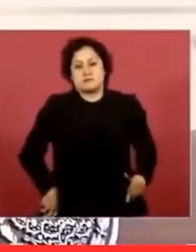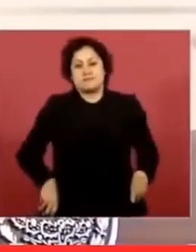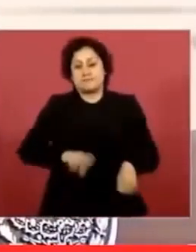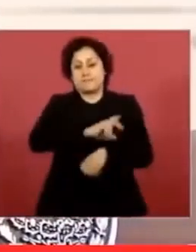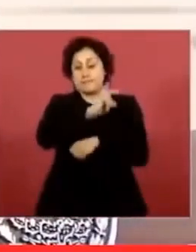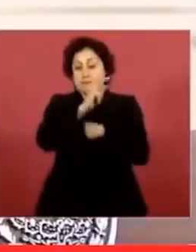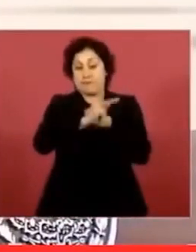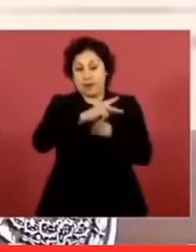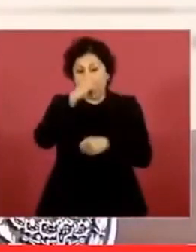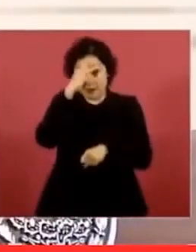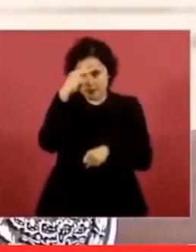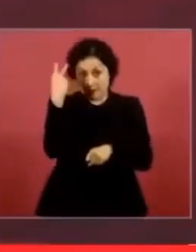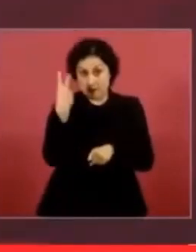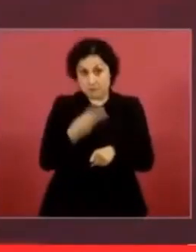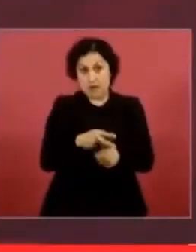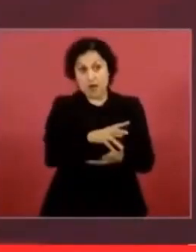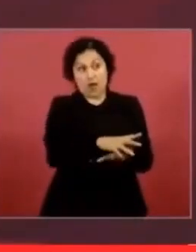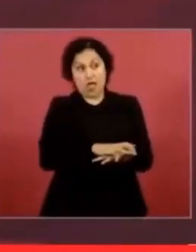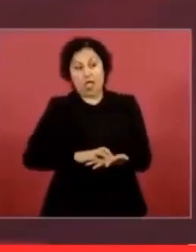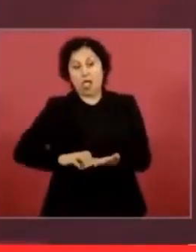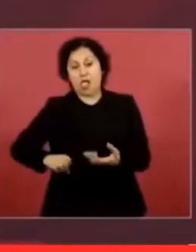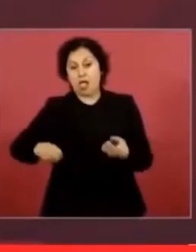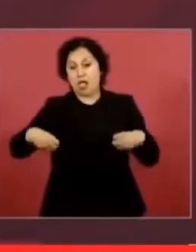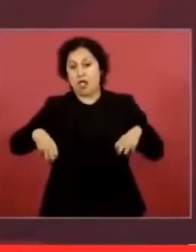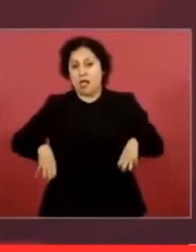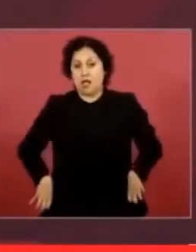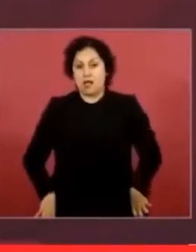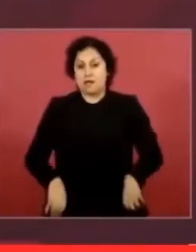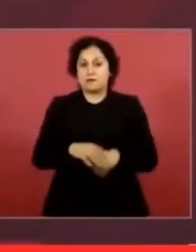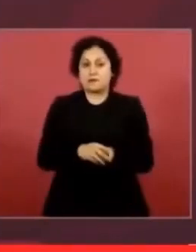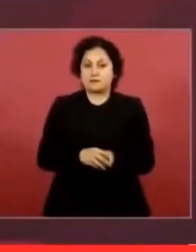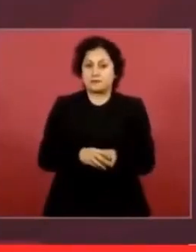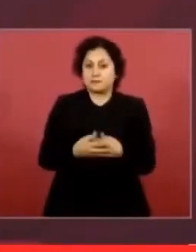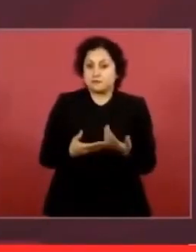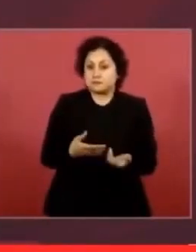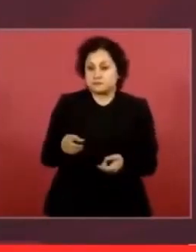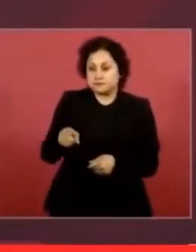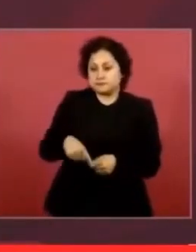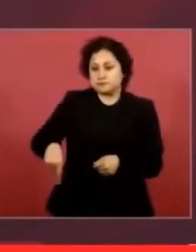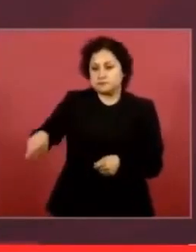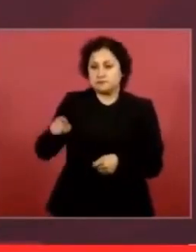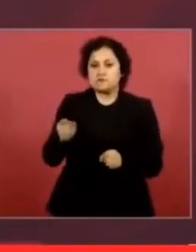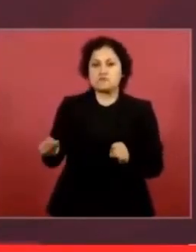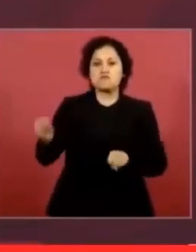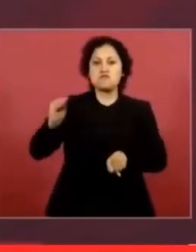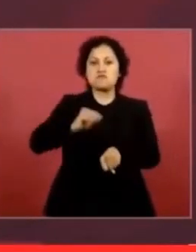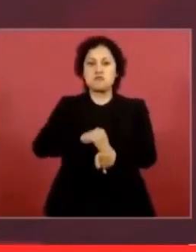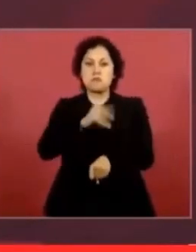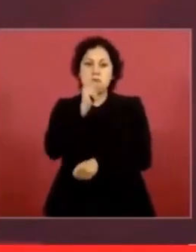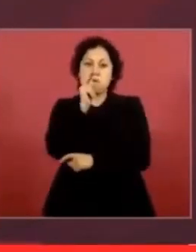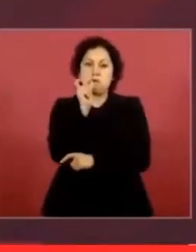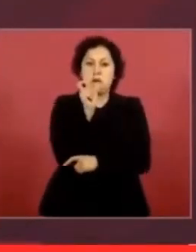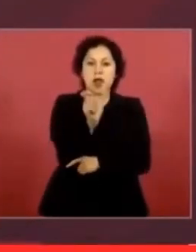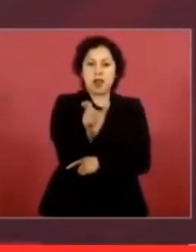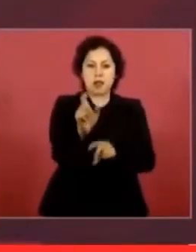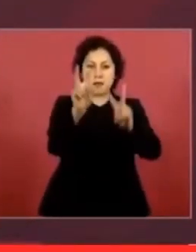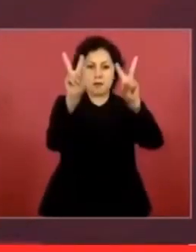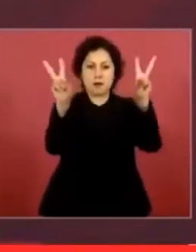Utilizaron de excusa las llamadas nuevas políticas públicas.